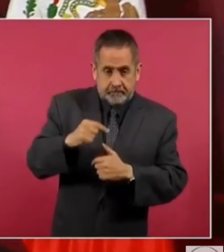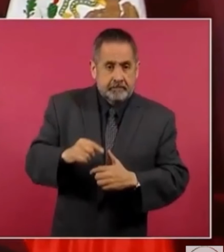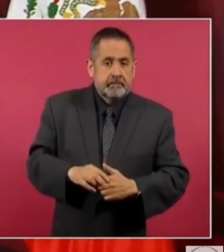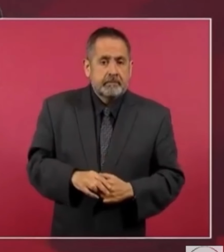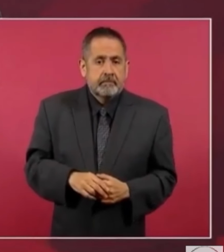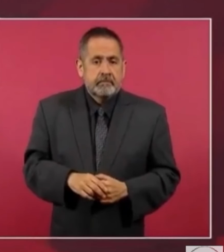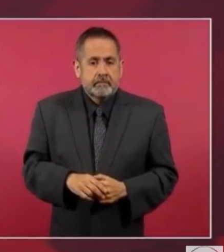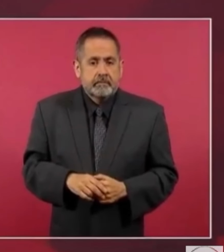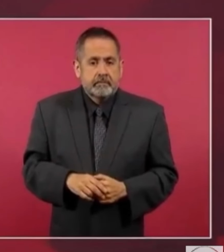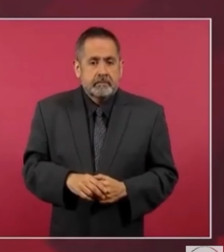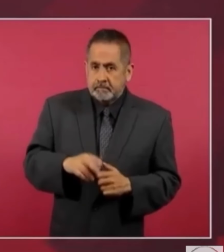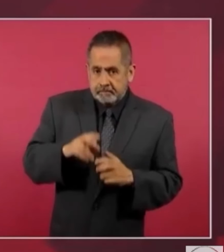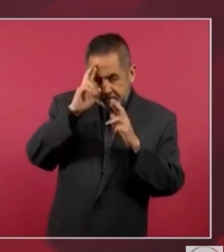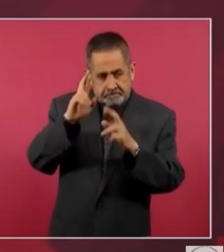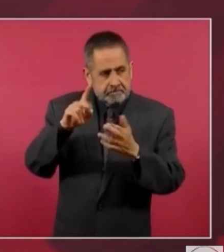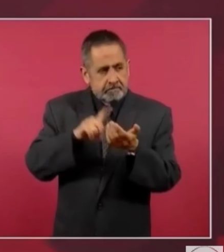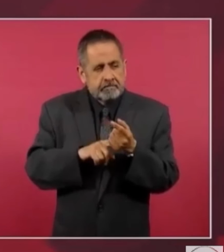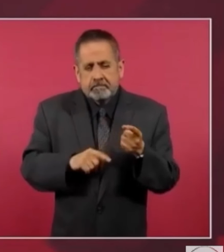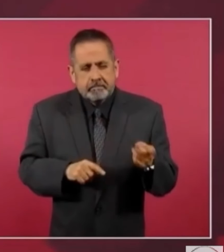y le hacen homenajes.